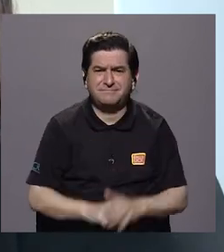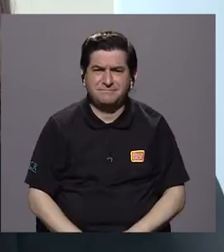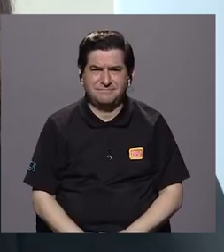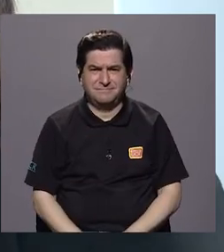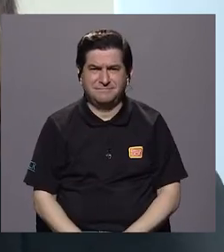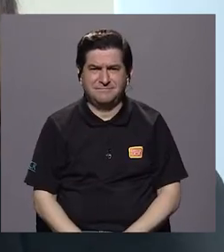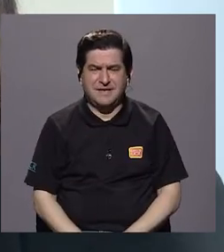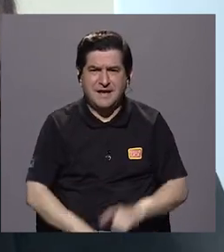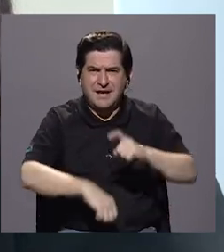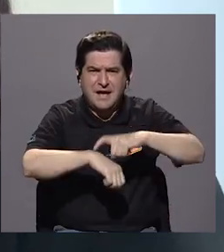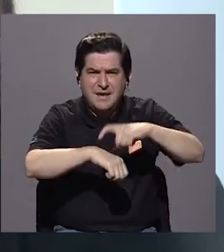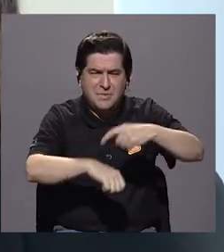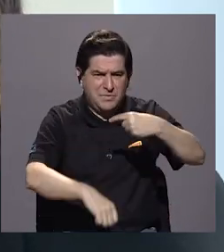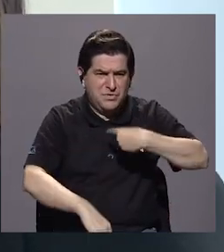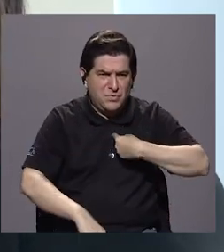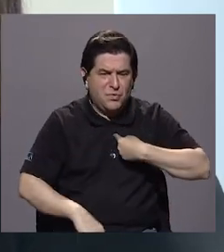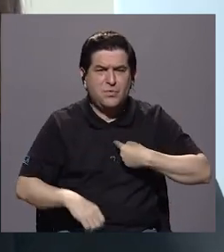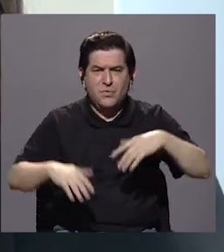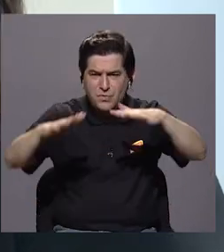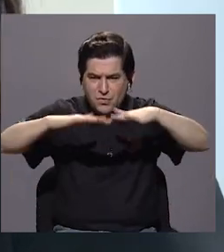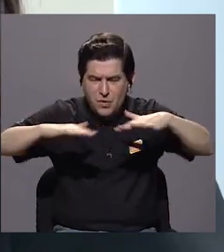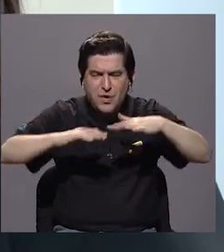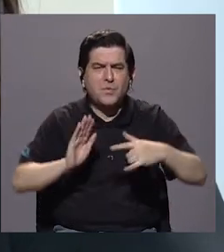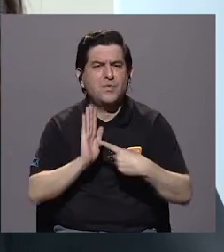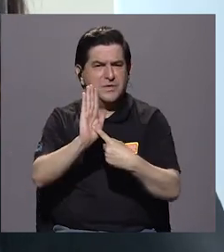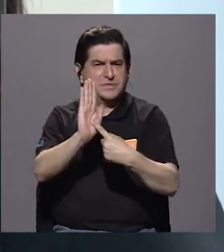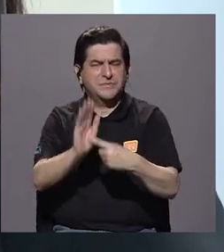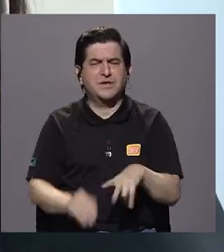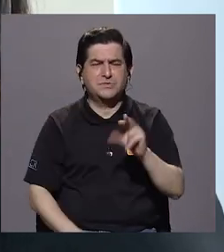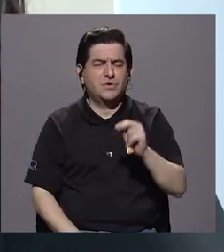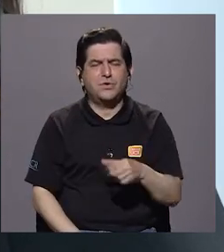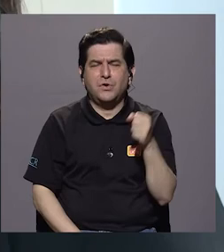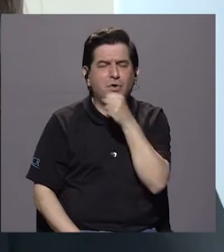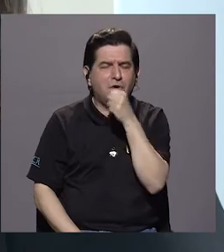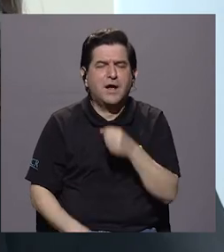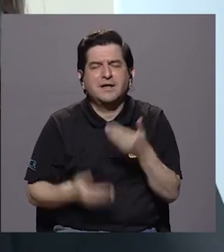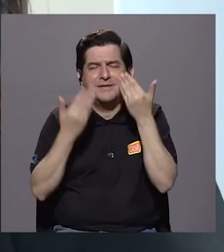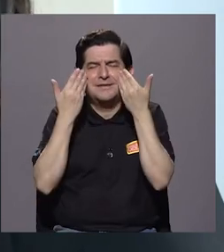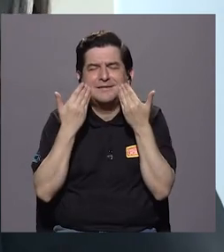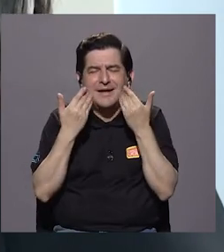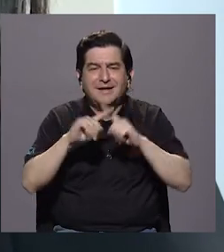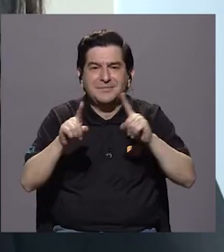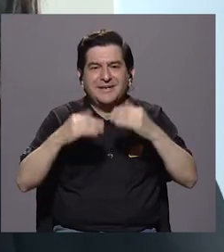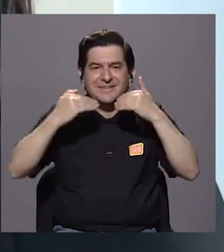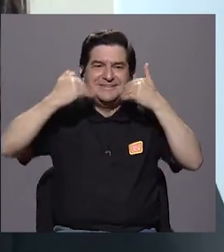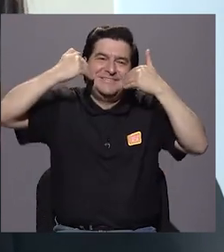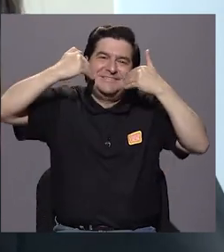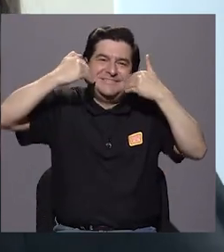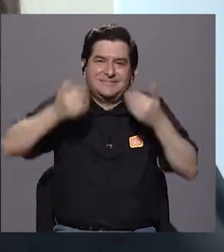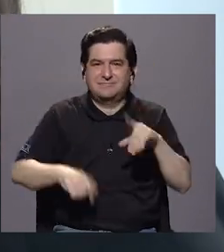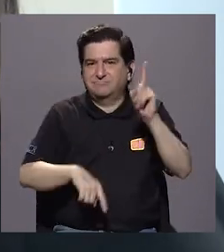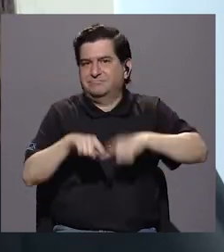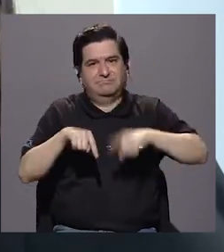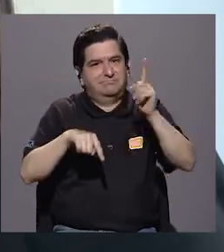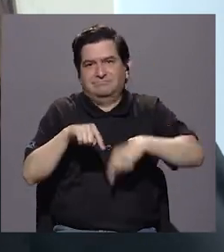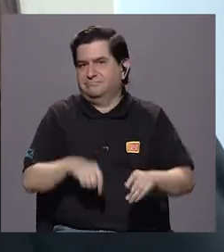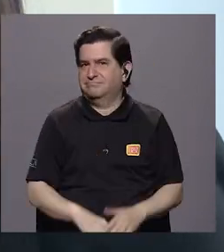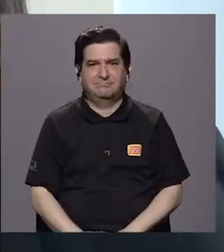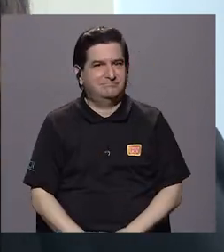A la hora de estar en un escenario, no puedes estar cantando una canción triste y con una sonrisa en tu boca. Tienes